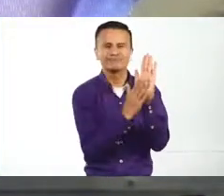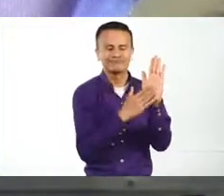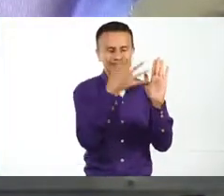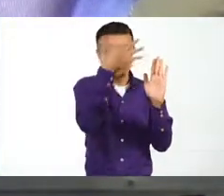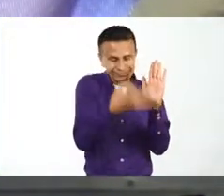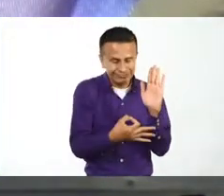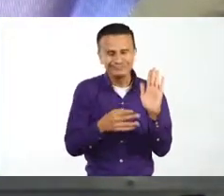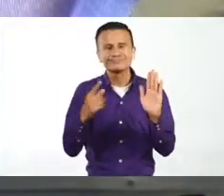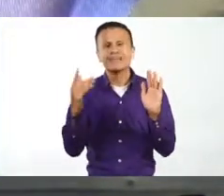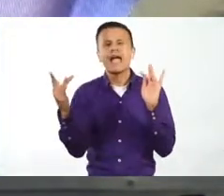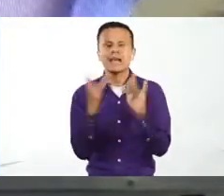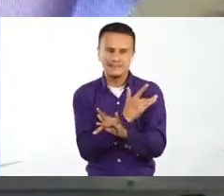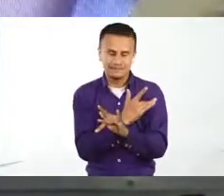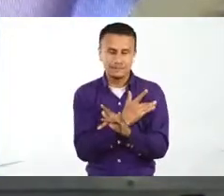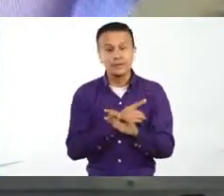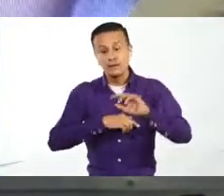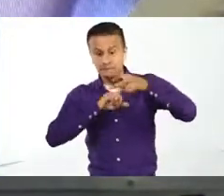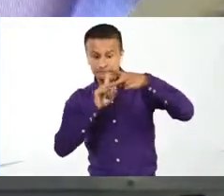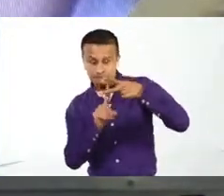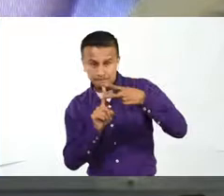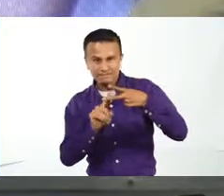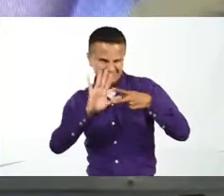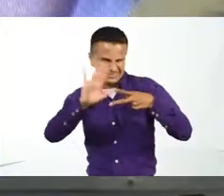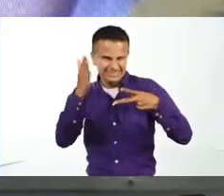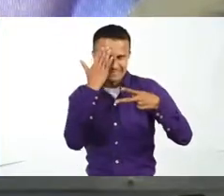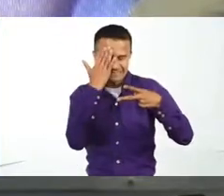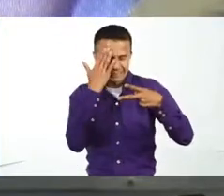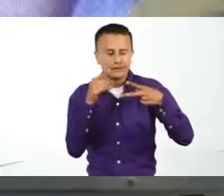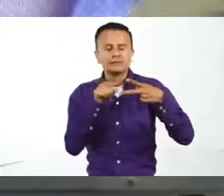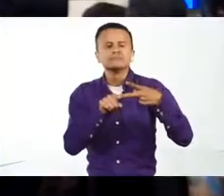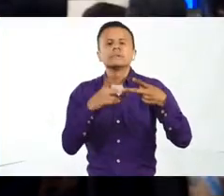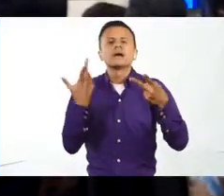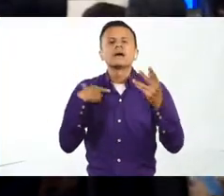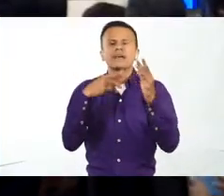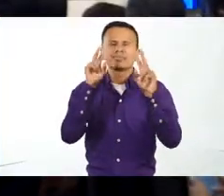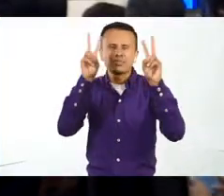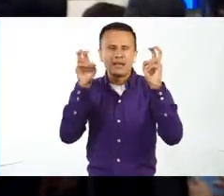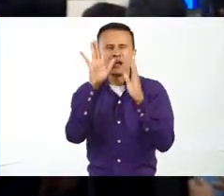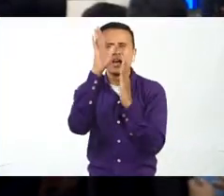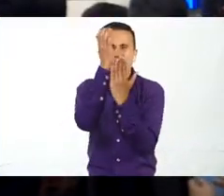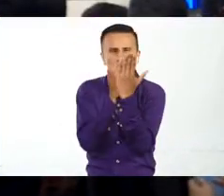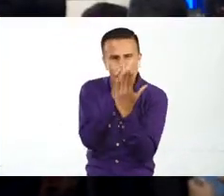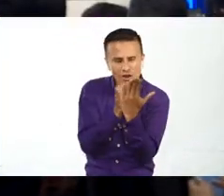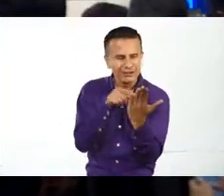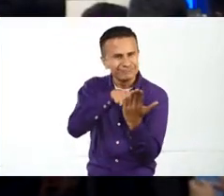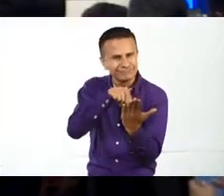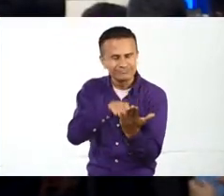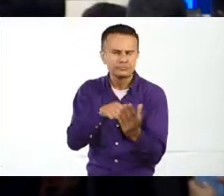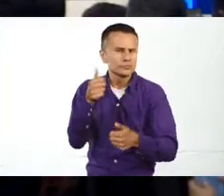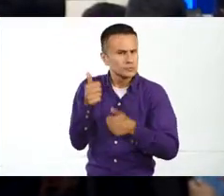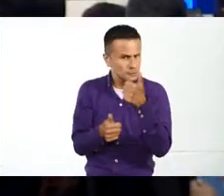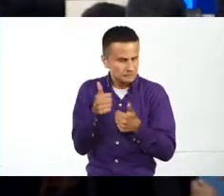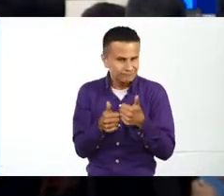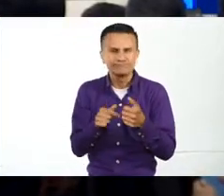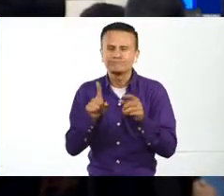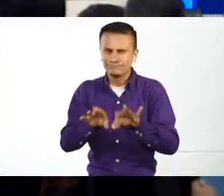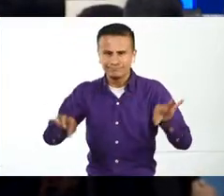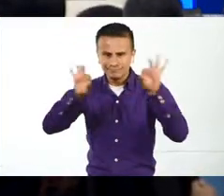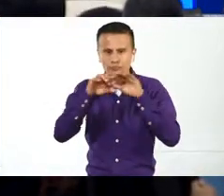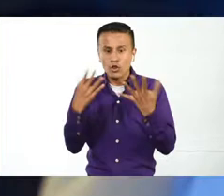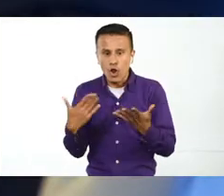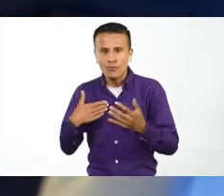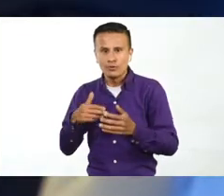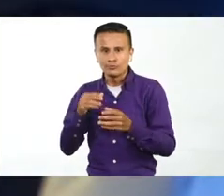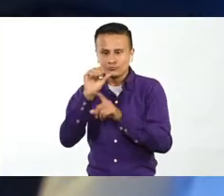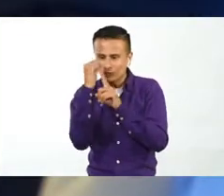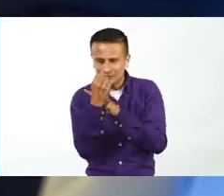de la línea de políticas públicas que nosotros tenemos en materia de inclusión. Y un segundo elemento, además del tema maestros, el tema curricular, es el